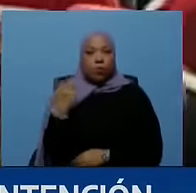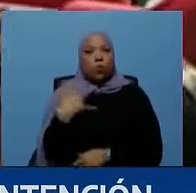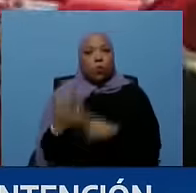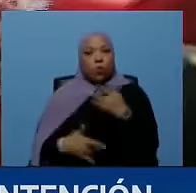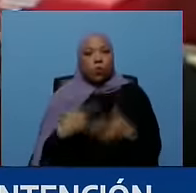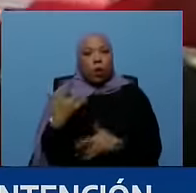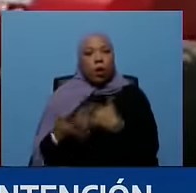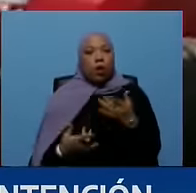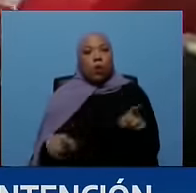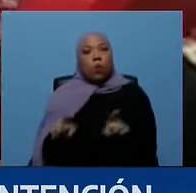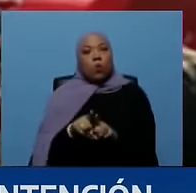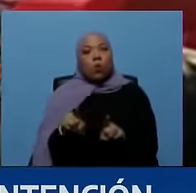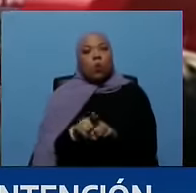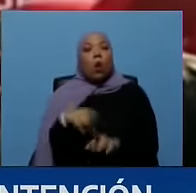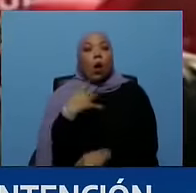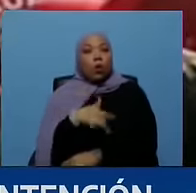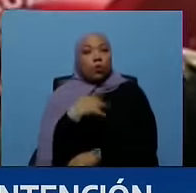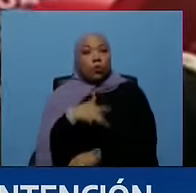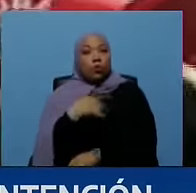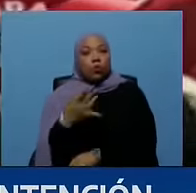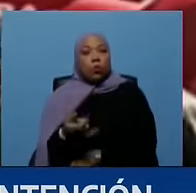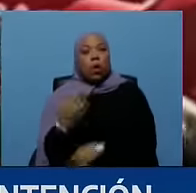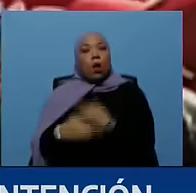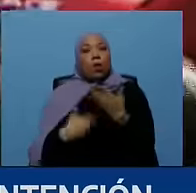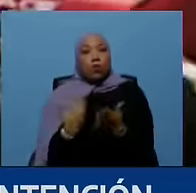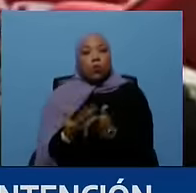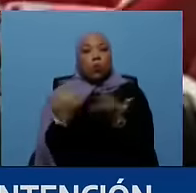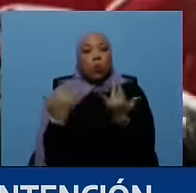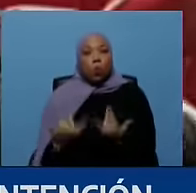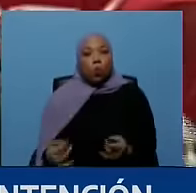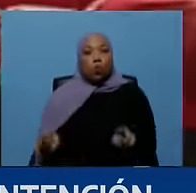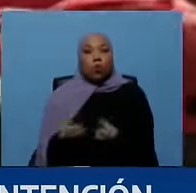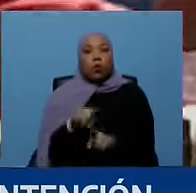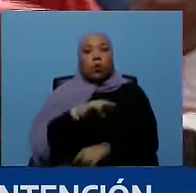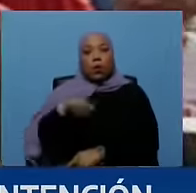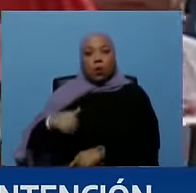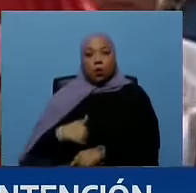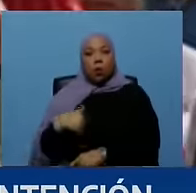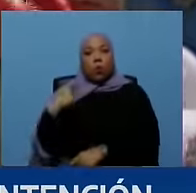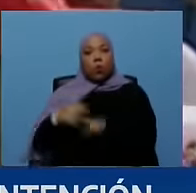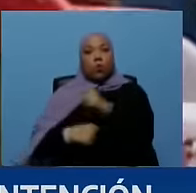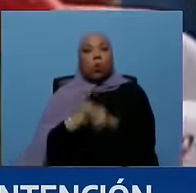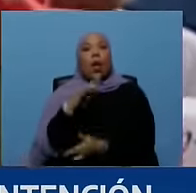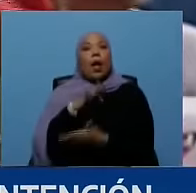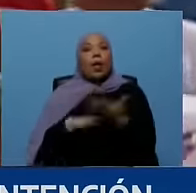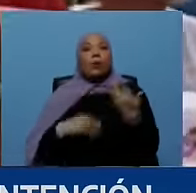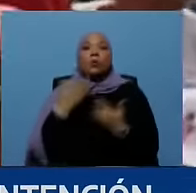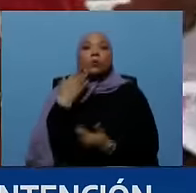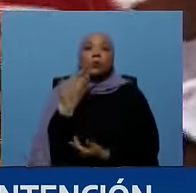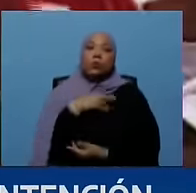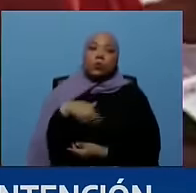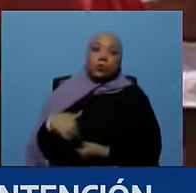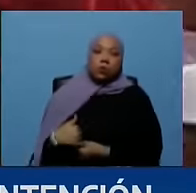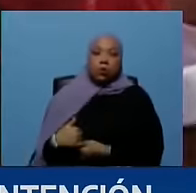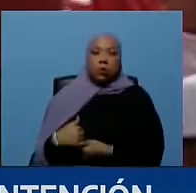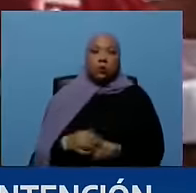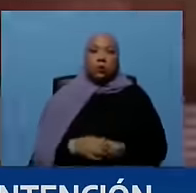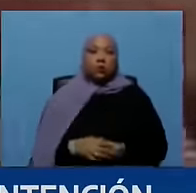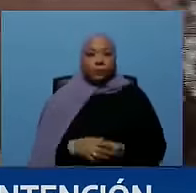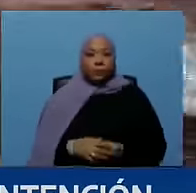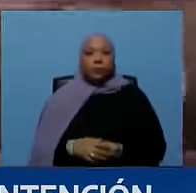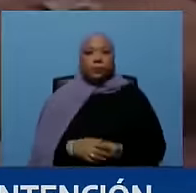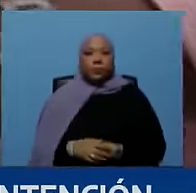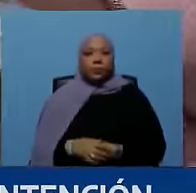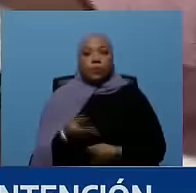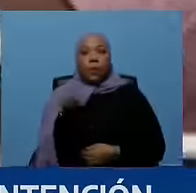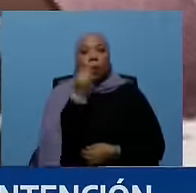Dime. Aquí le hacemos entrega. Silita. Nuestras panelas de San Joaquín. Panelas de San Joaquín